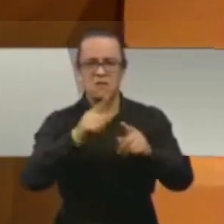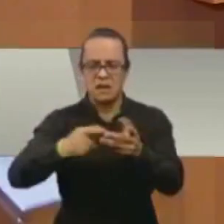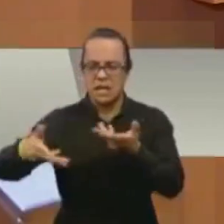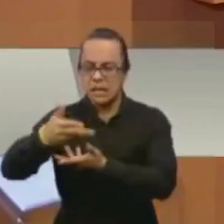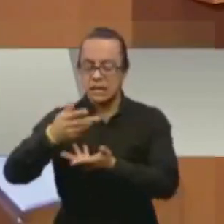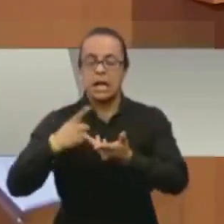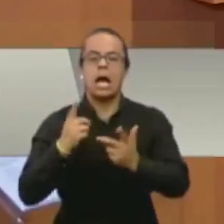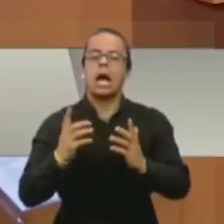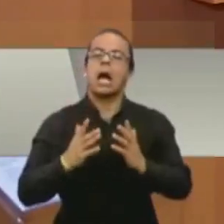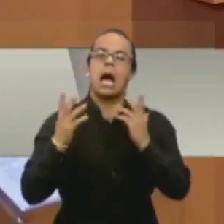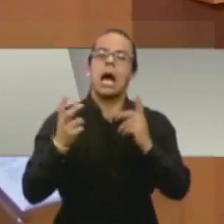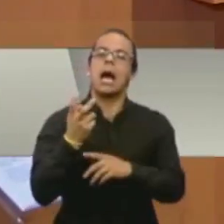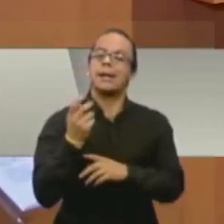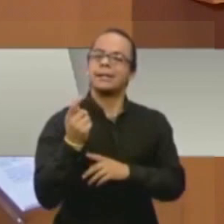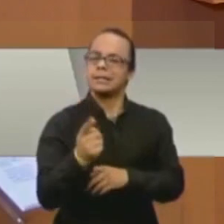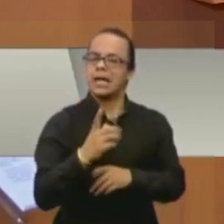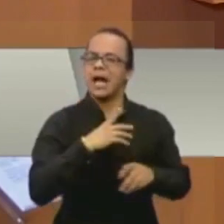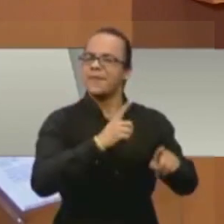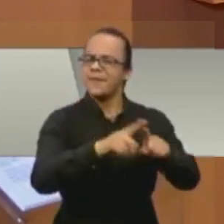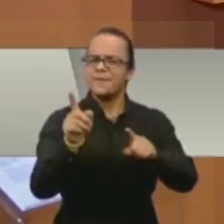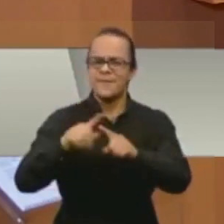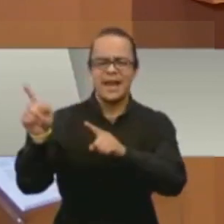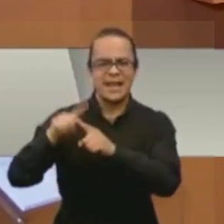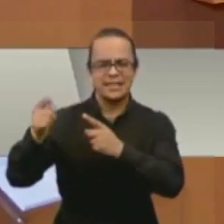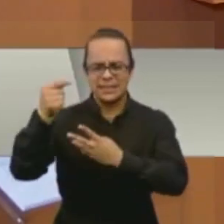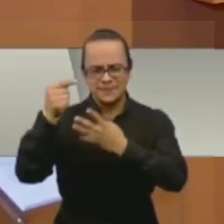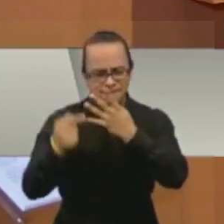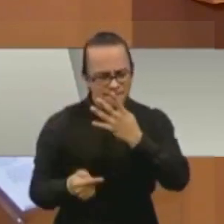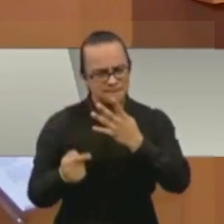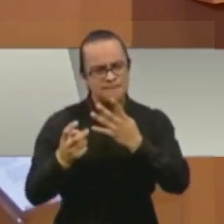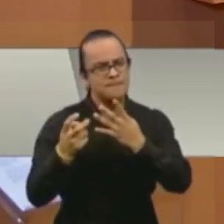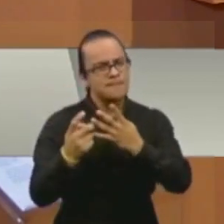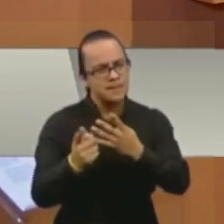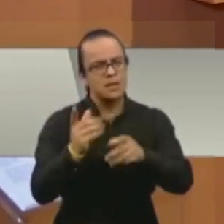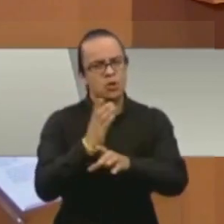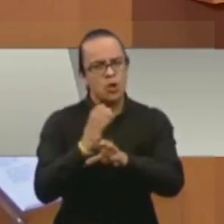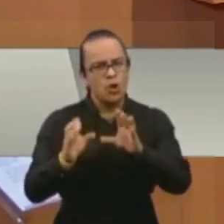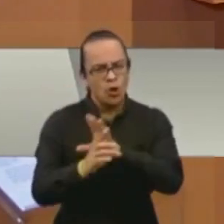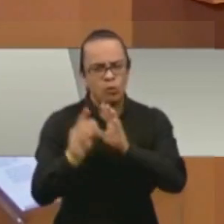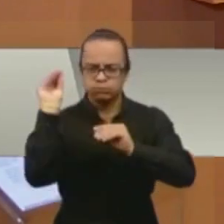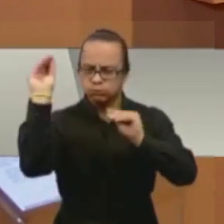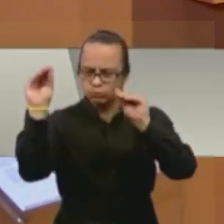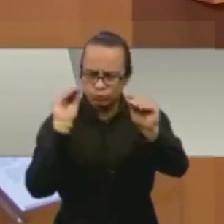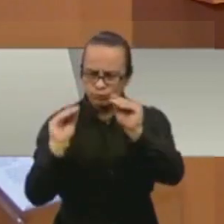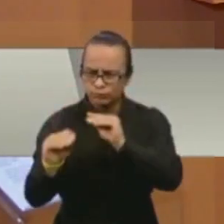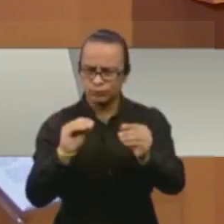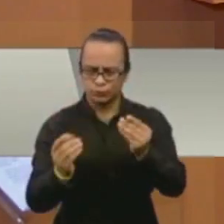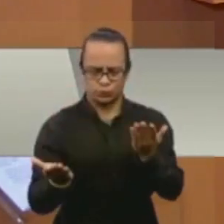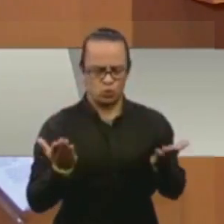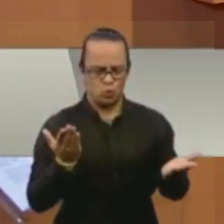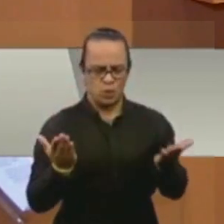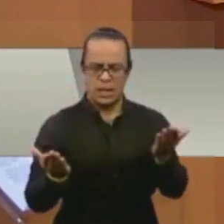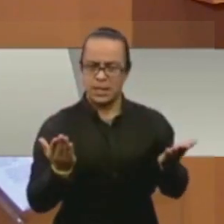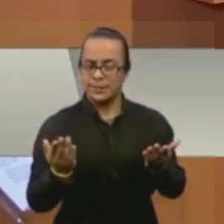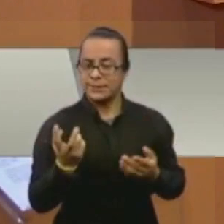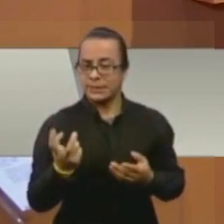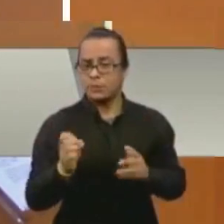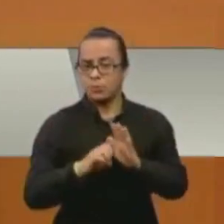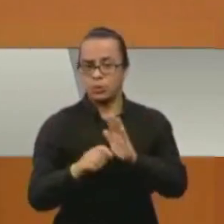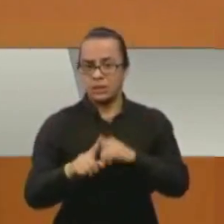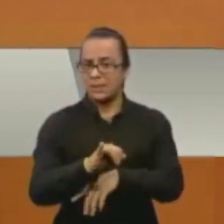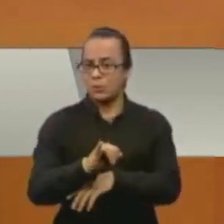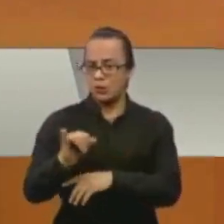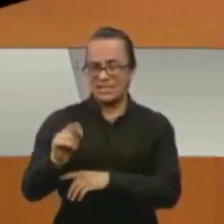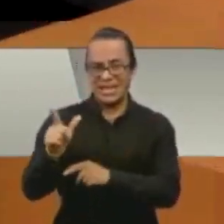hay una serie de elementos formales, una serie de elementos plásticos, compositivos, inclusive en el caso de María